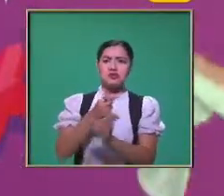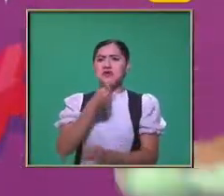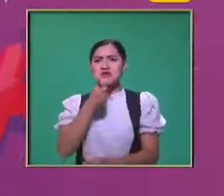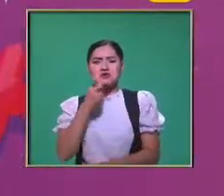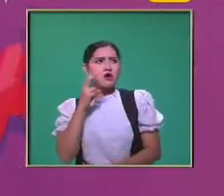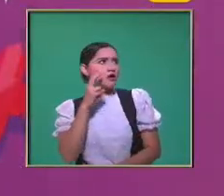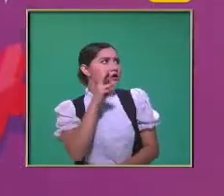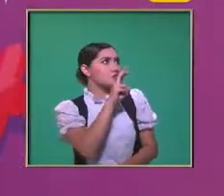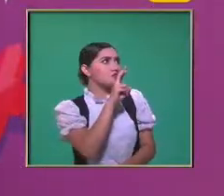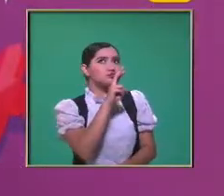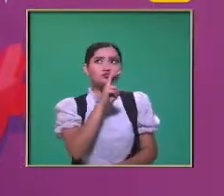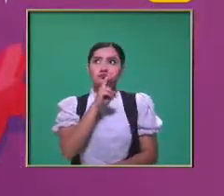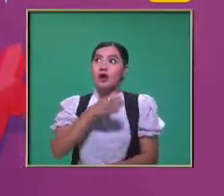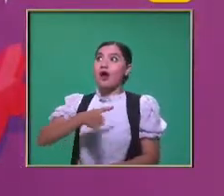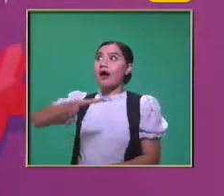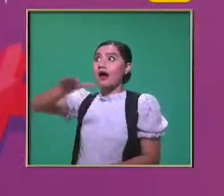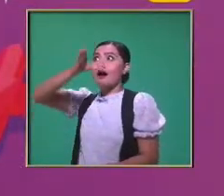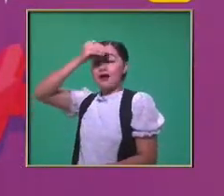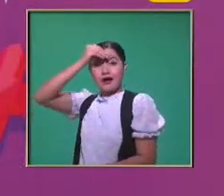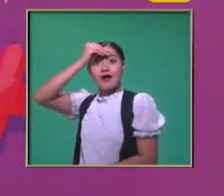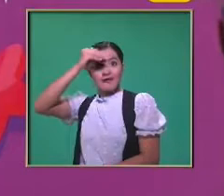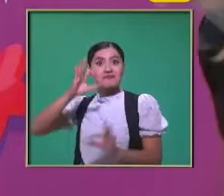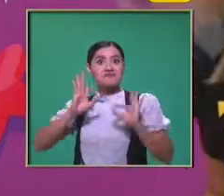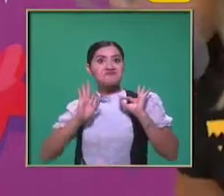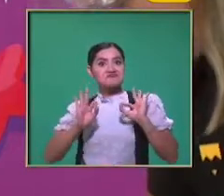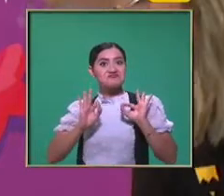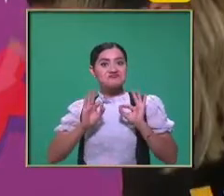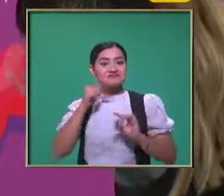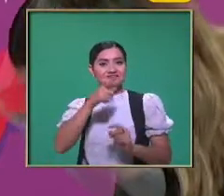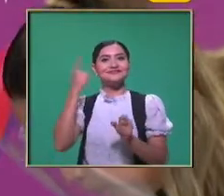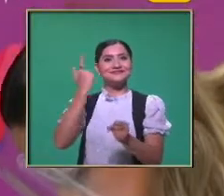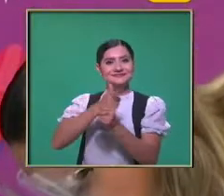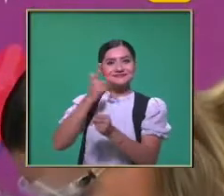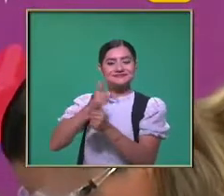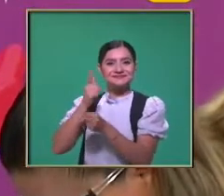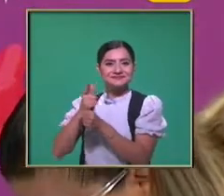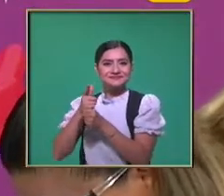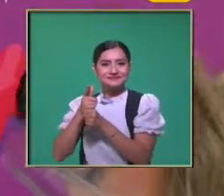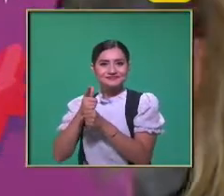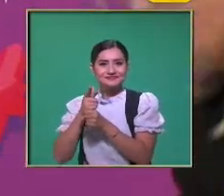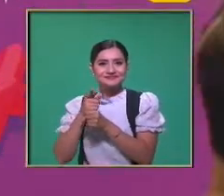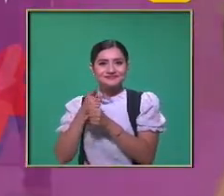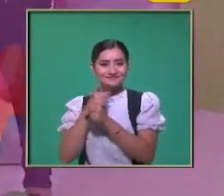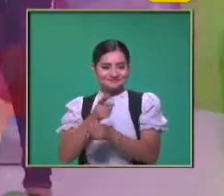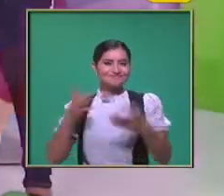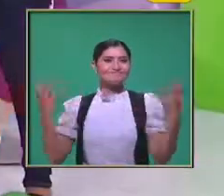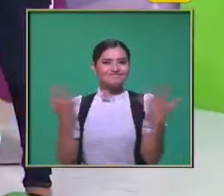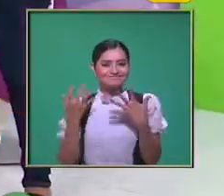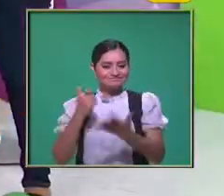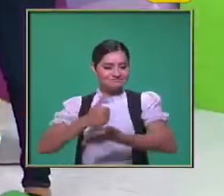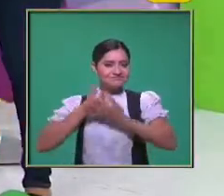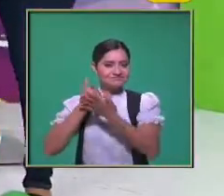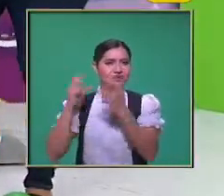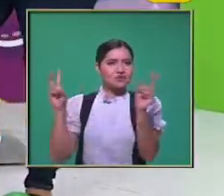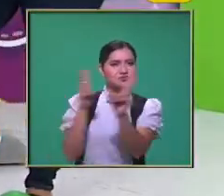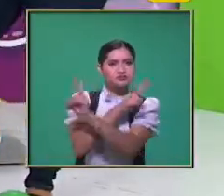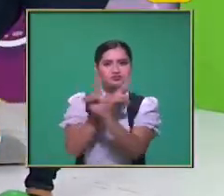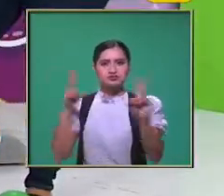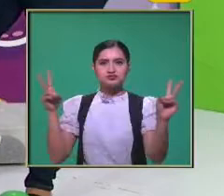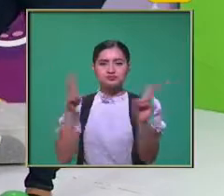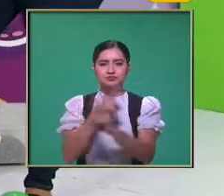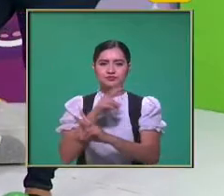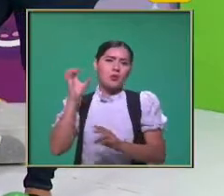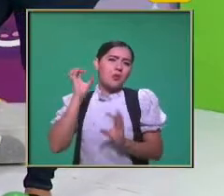va a observar, solito se va a ir dando cuenta del efecto que causa, pues, el viento natural o el viento que